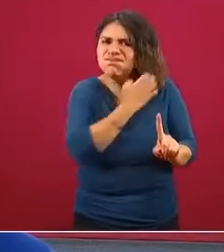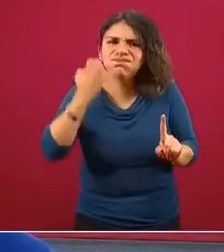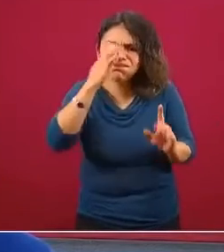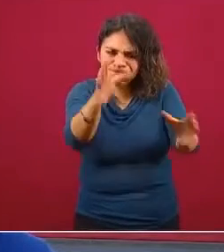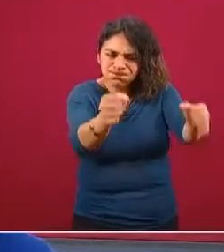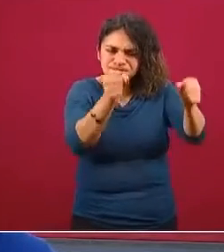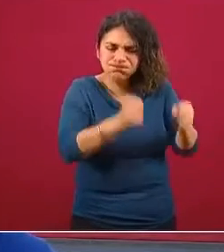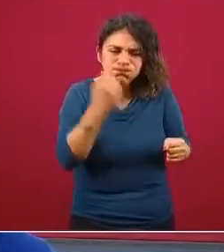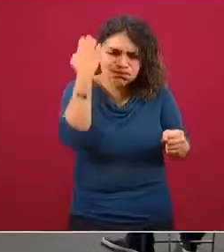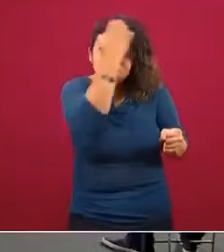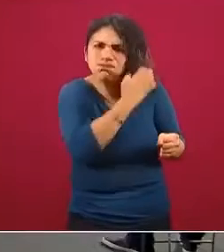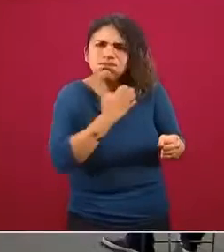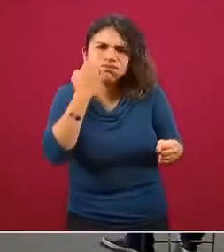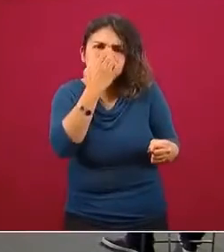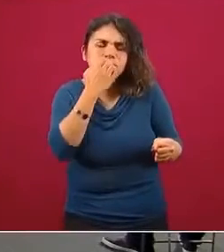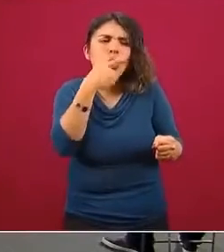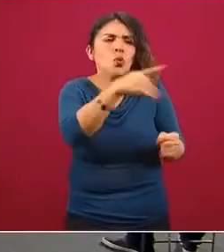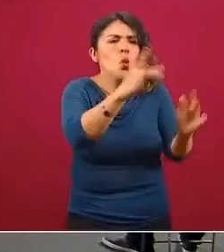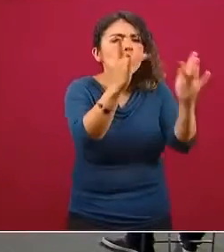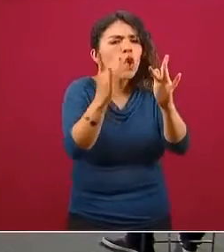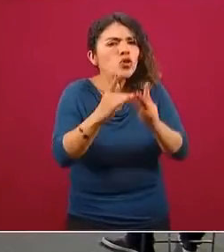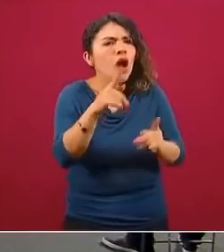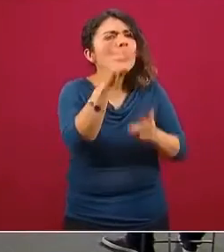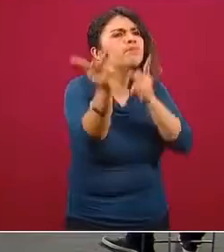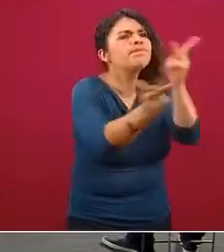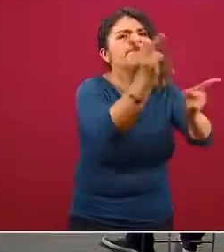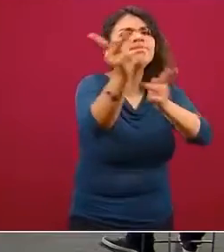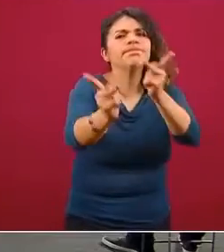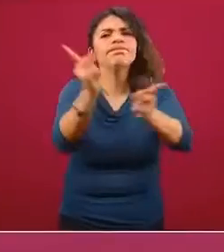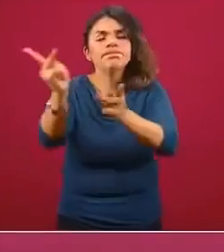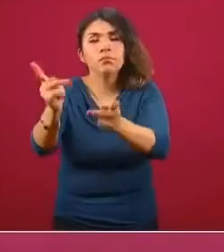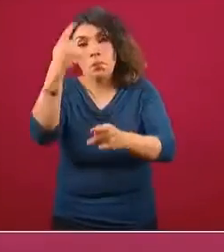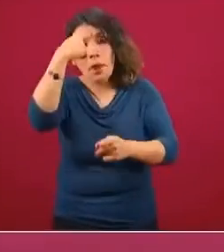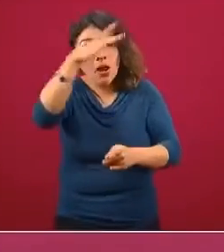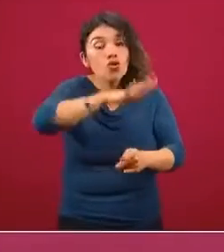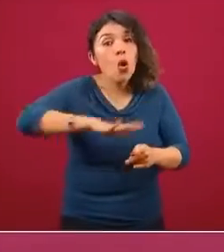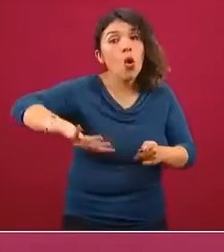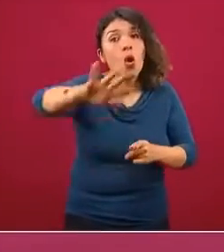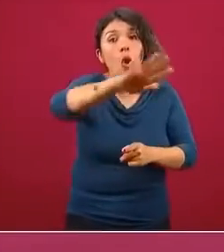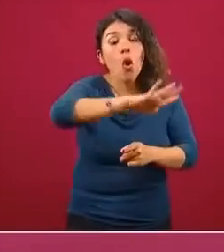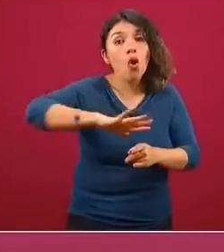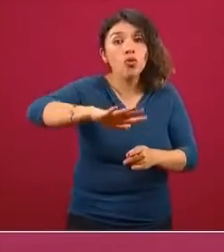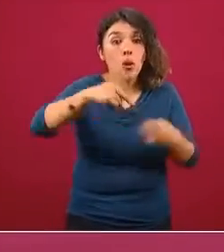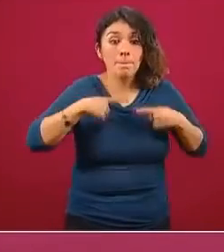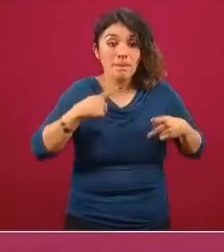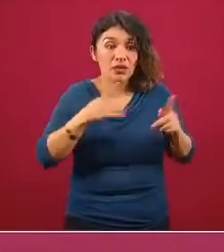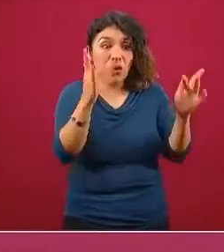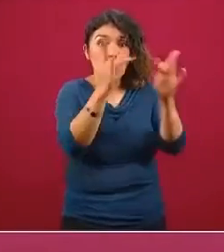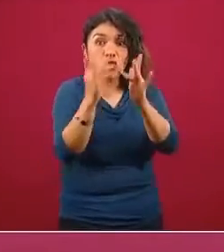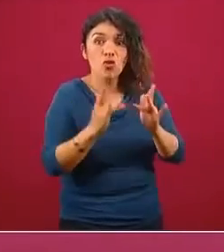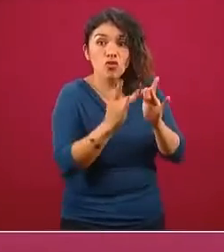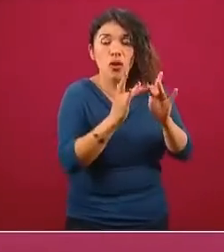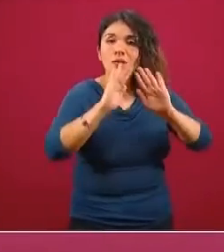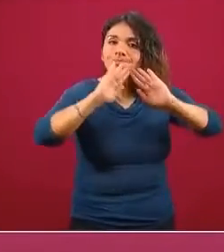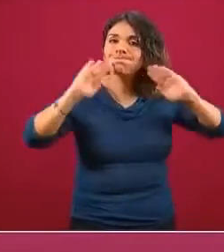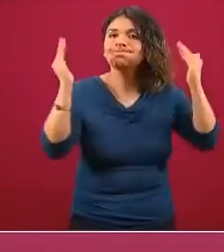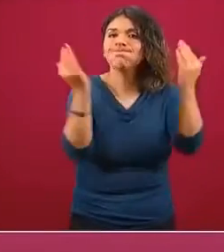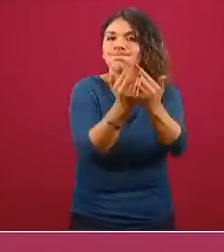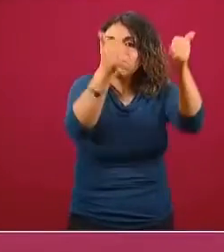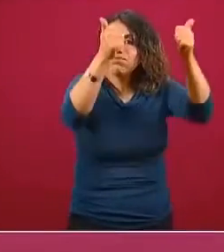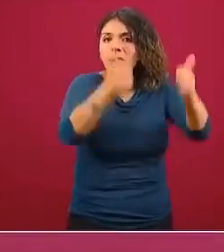caso, se estudian a sus contactos y se procura que todo el sistema caso-contactos quede en